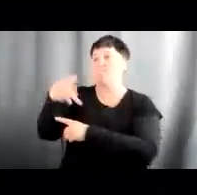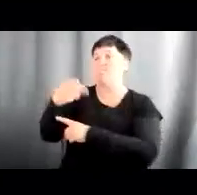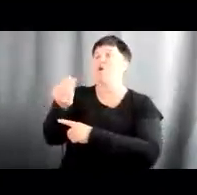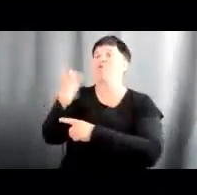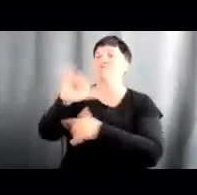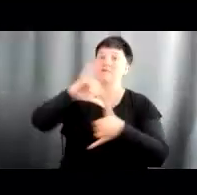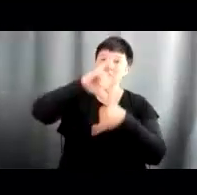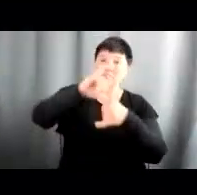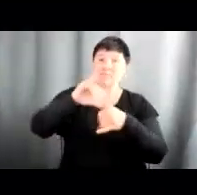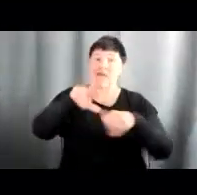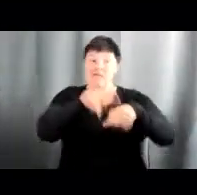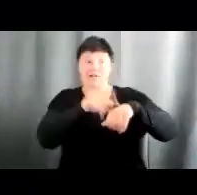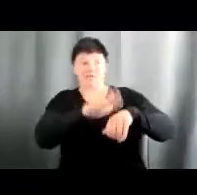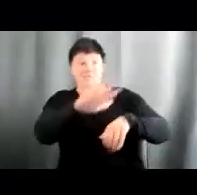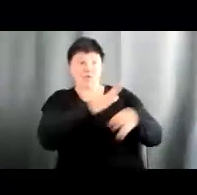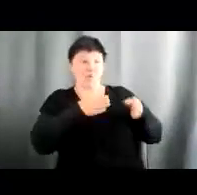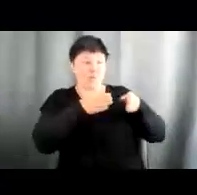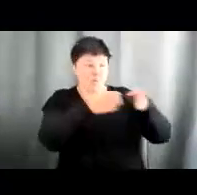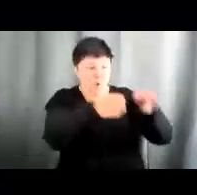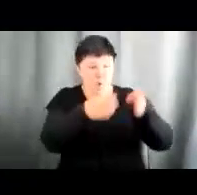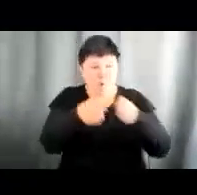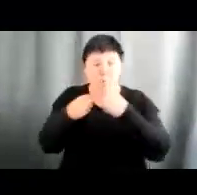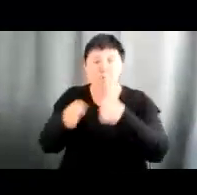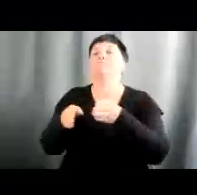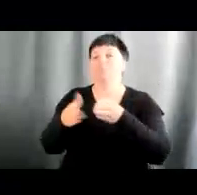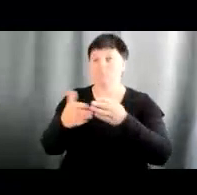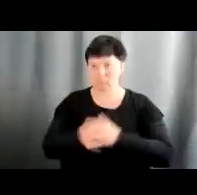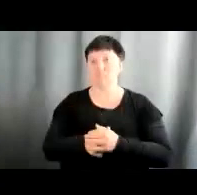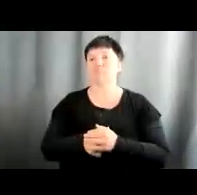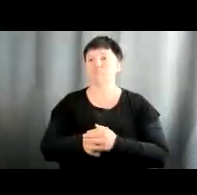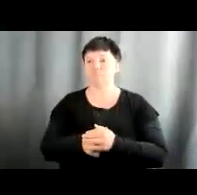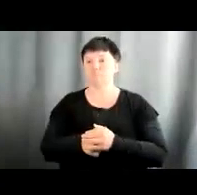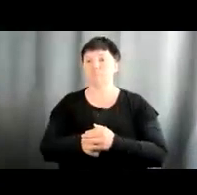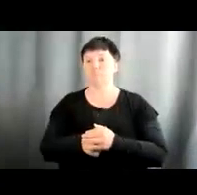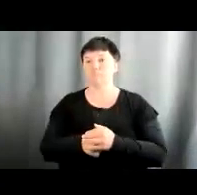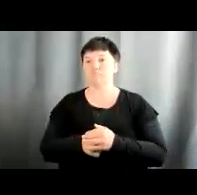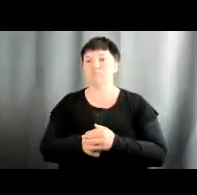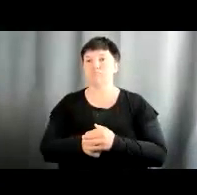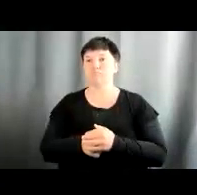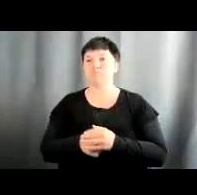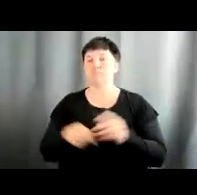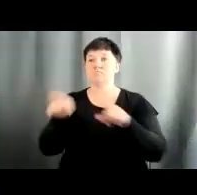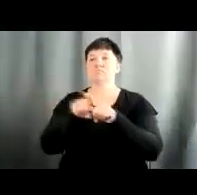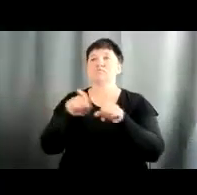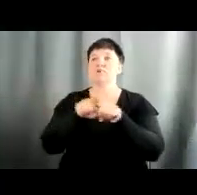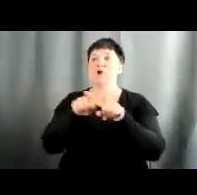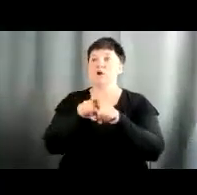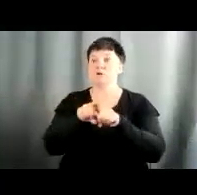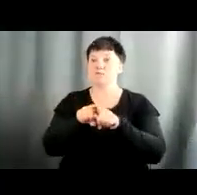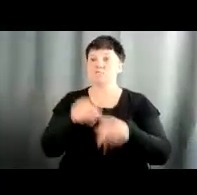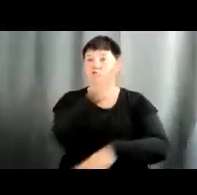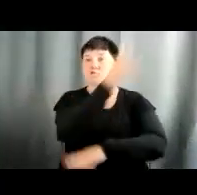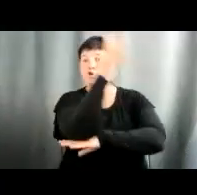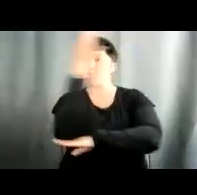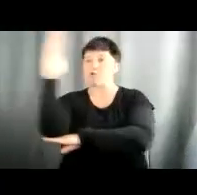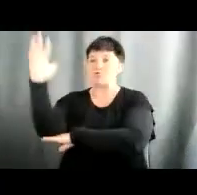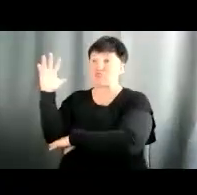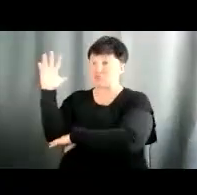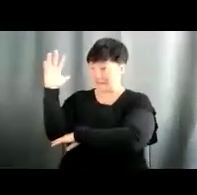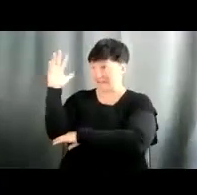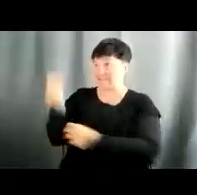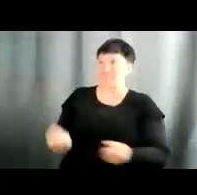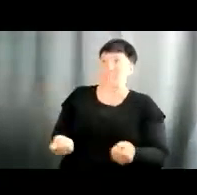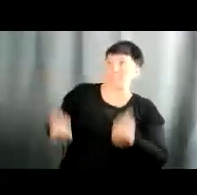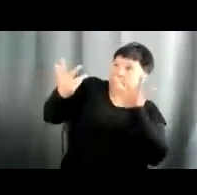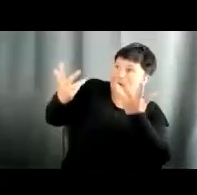mismas que contribuían a eso. Y también la cubierta de los árboles, debido a la cobertura de los mismos, al